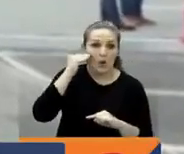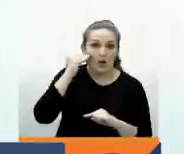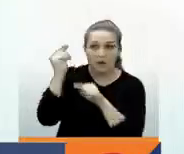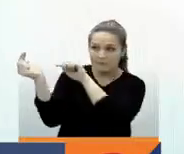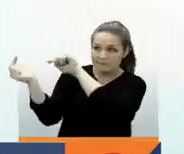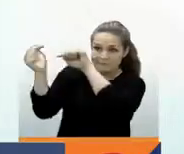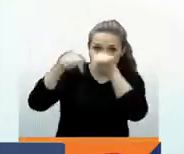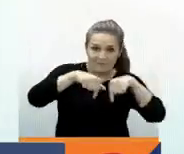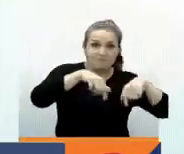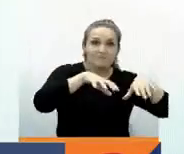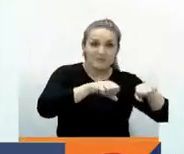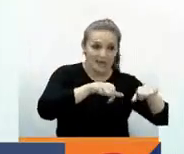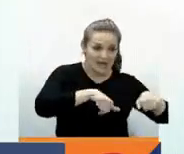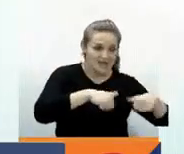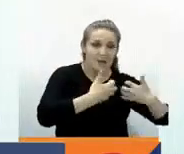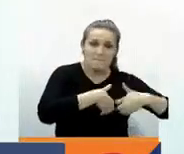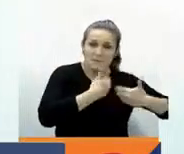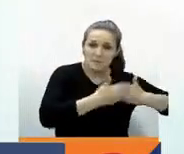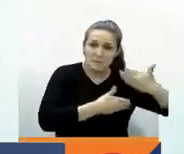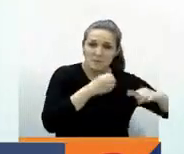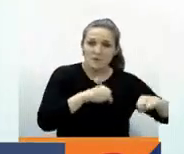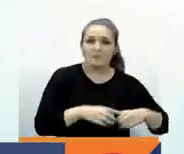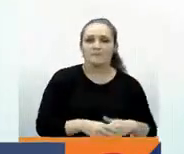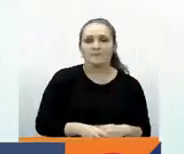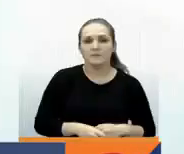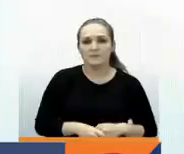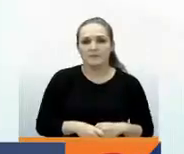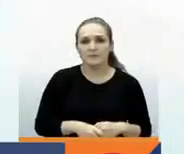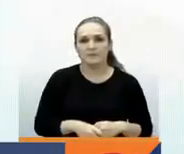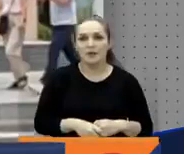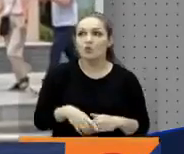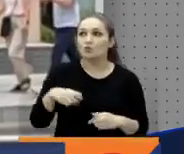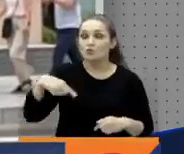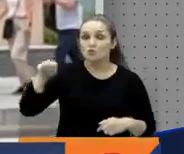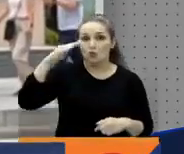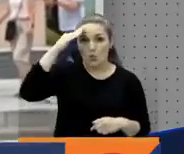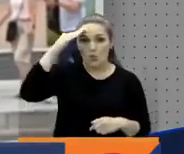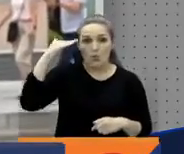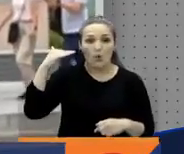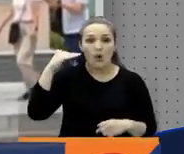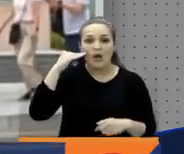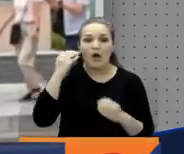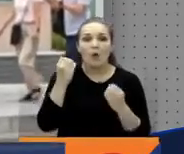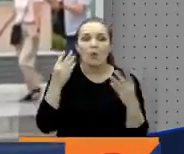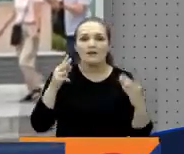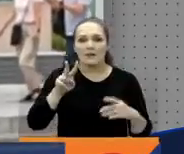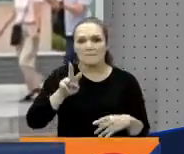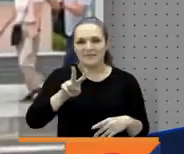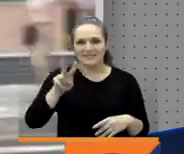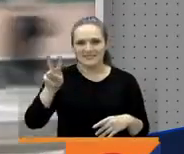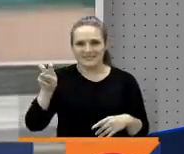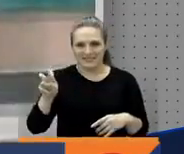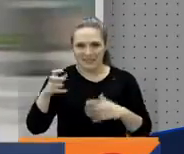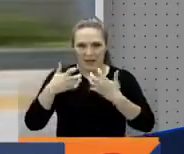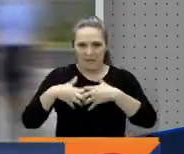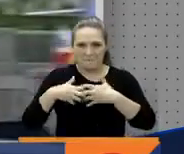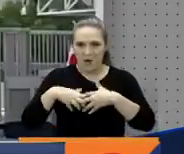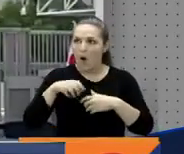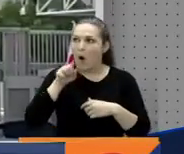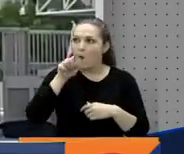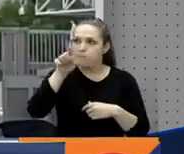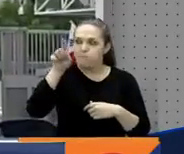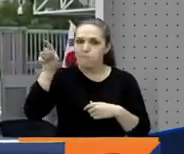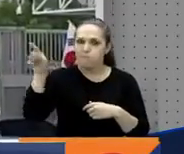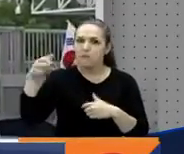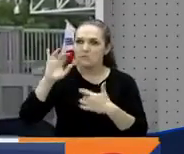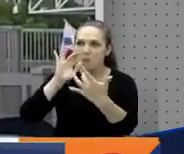empresas hemos segmentado 27 compañías coreanas y estamos en revisión de posibilidades de